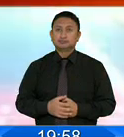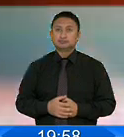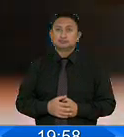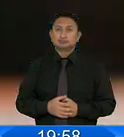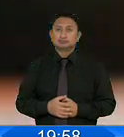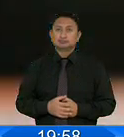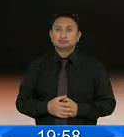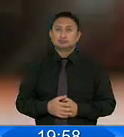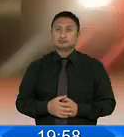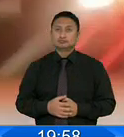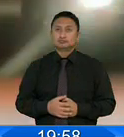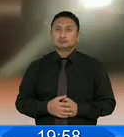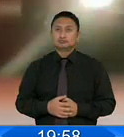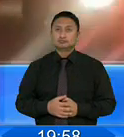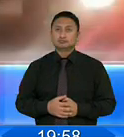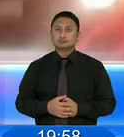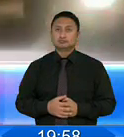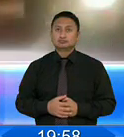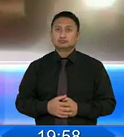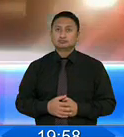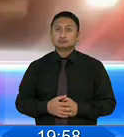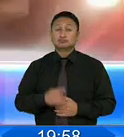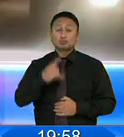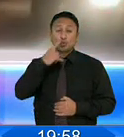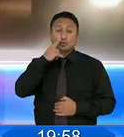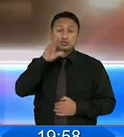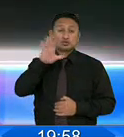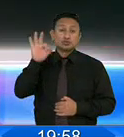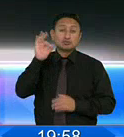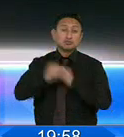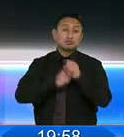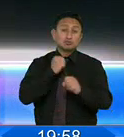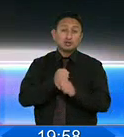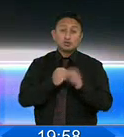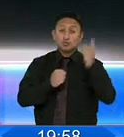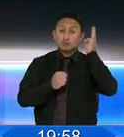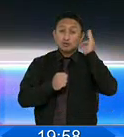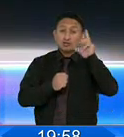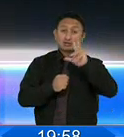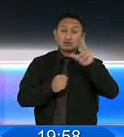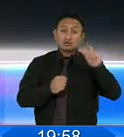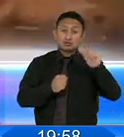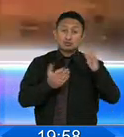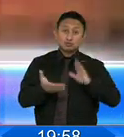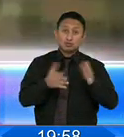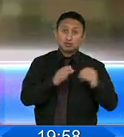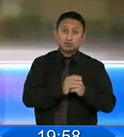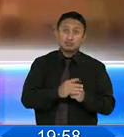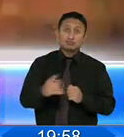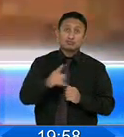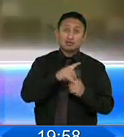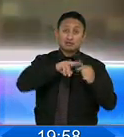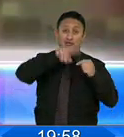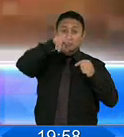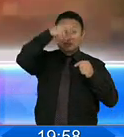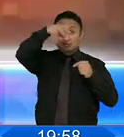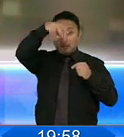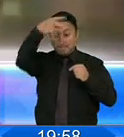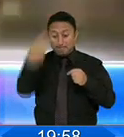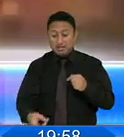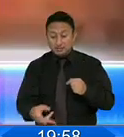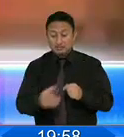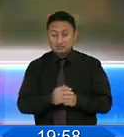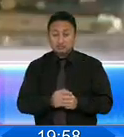2 migrantes venezolanos, un hombre de 59 años y una mujer de 32, fallecieron al caer por un abismo mientras cruzaban por un